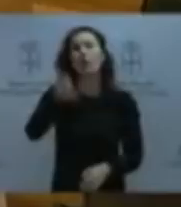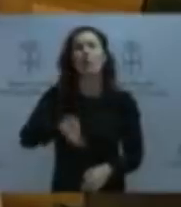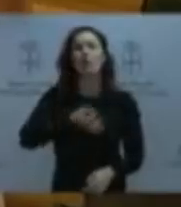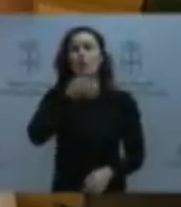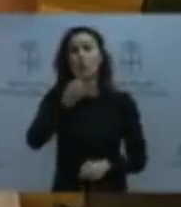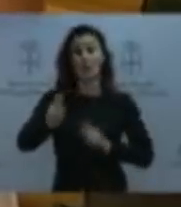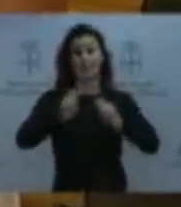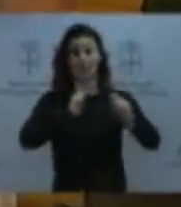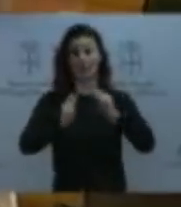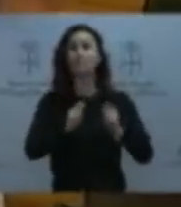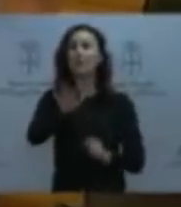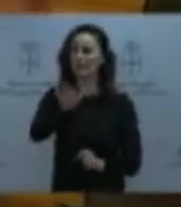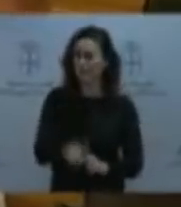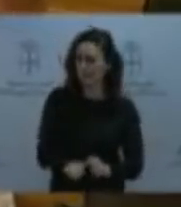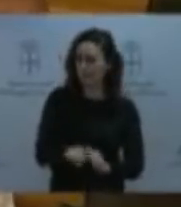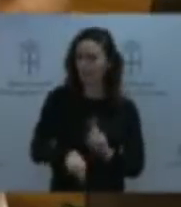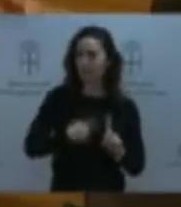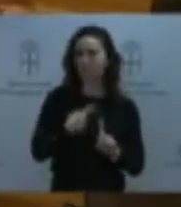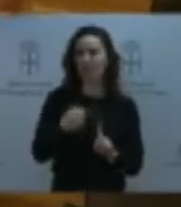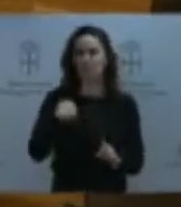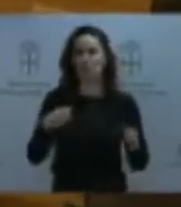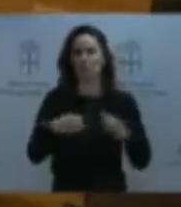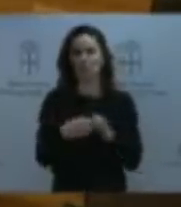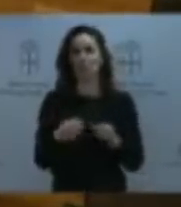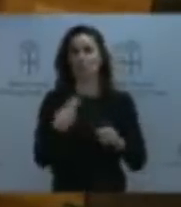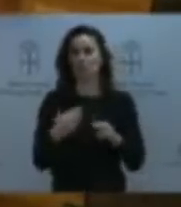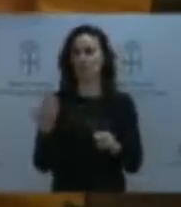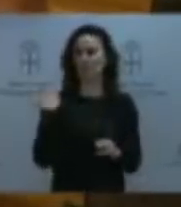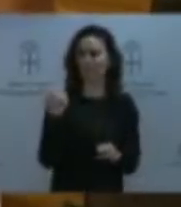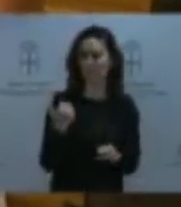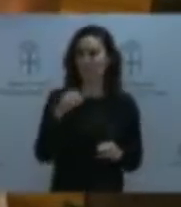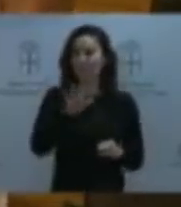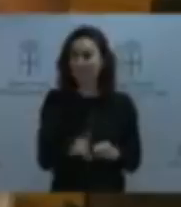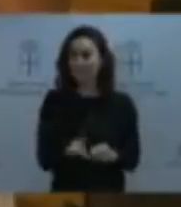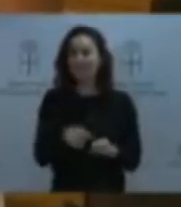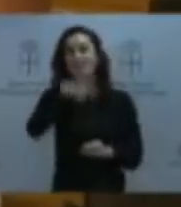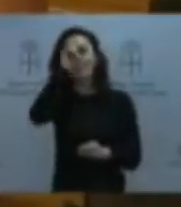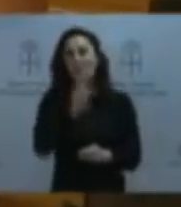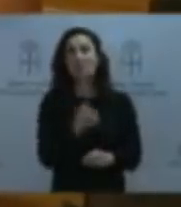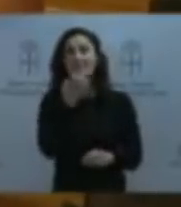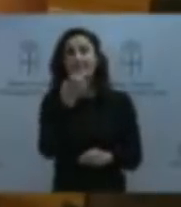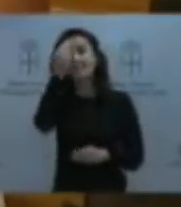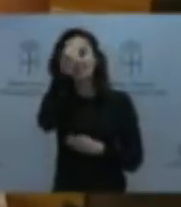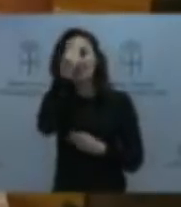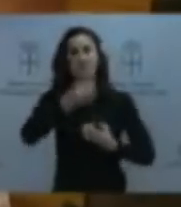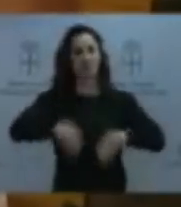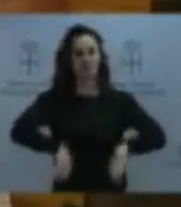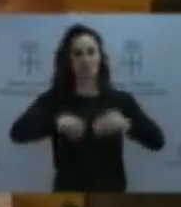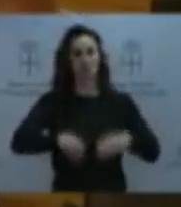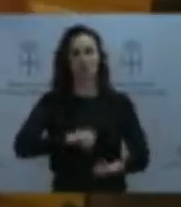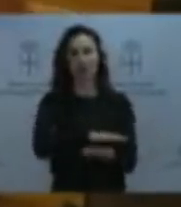grupos parlamentarios para explicar esta cuestión. Yo no sé si parece normal que tengamos que hablar tanto de ello.